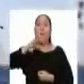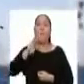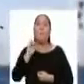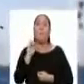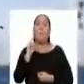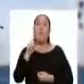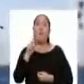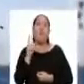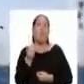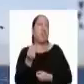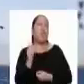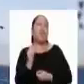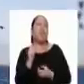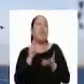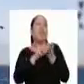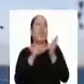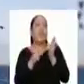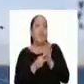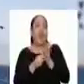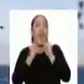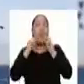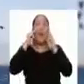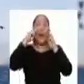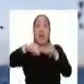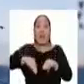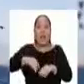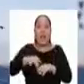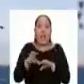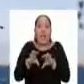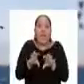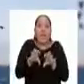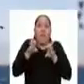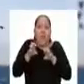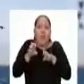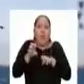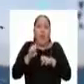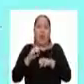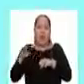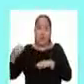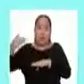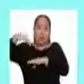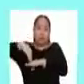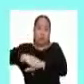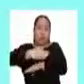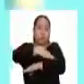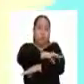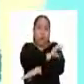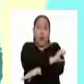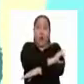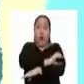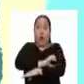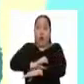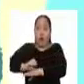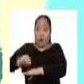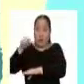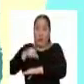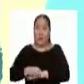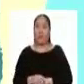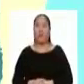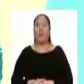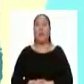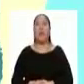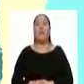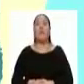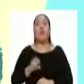frías que recorre toda la costa del Perú. Veamos de qué se trata. La corriente de Humboldt lleva el nombre